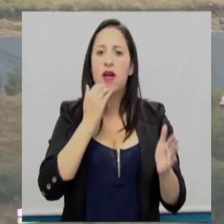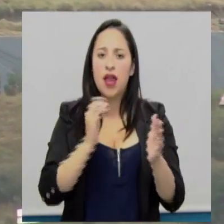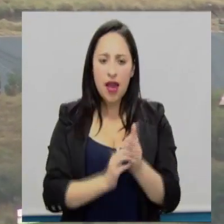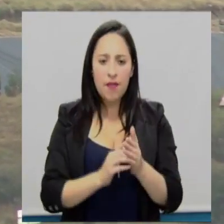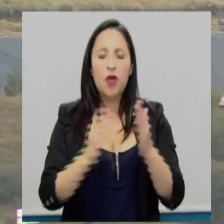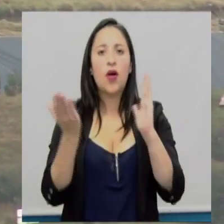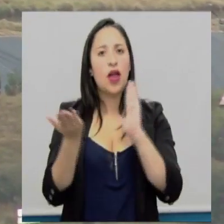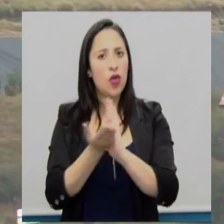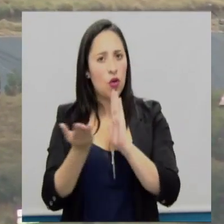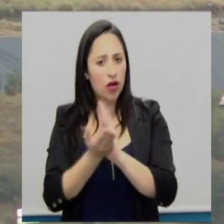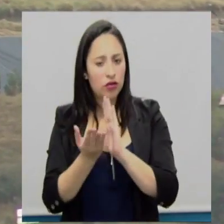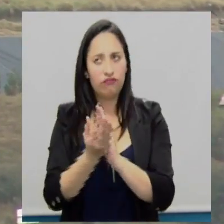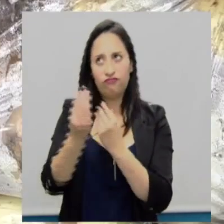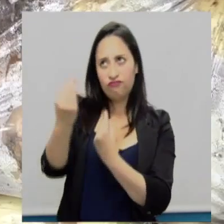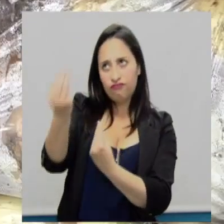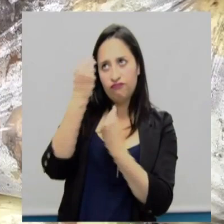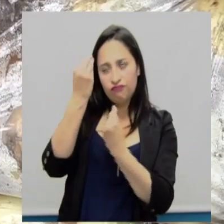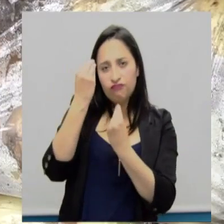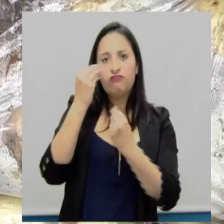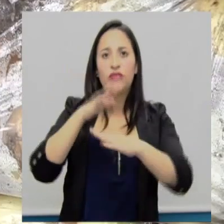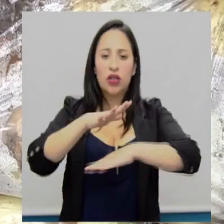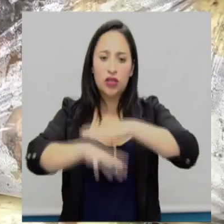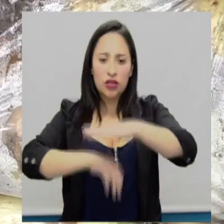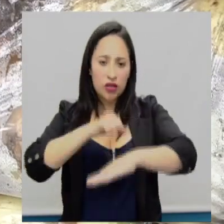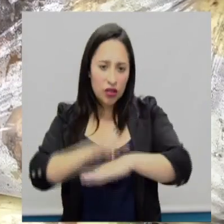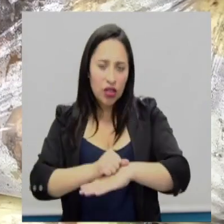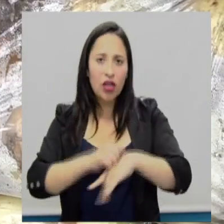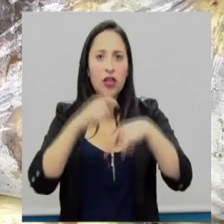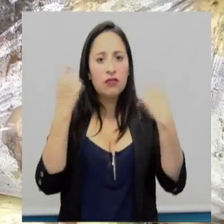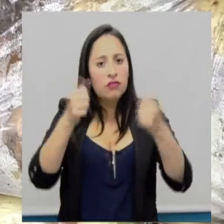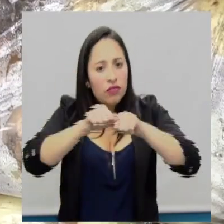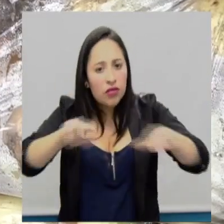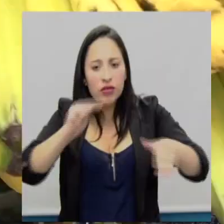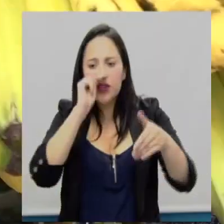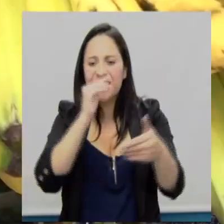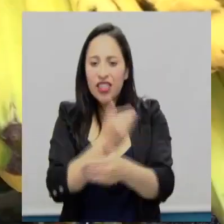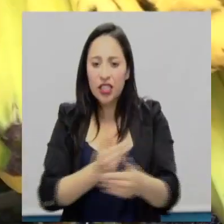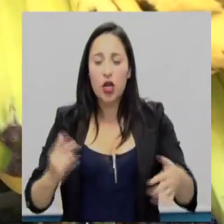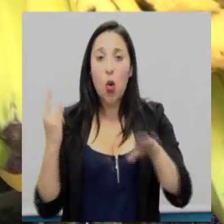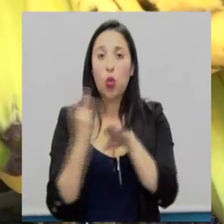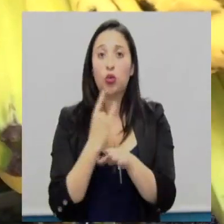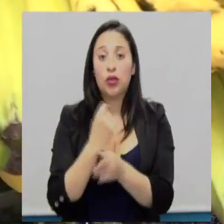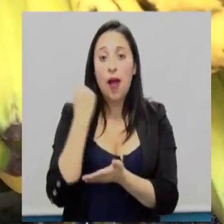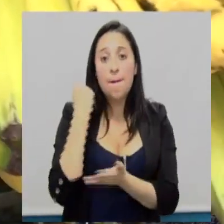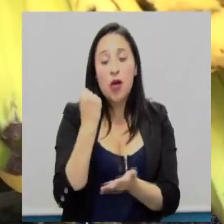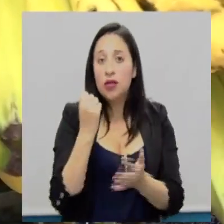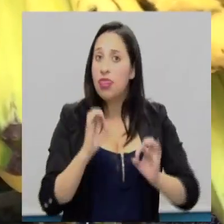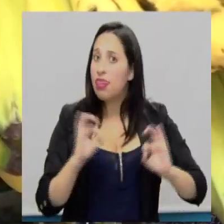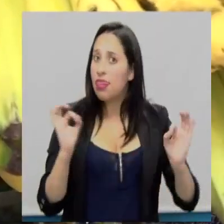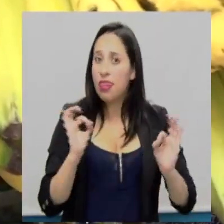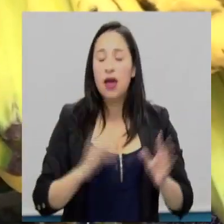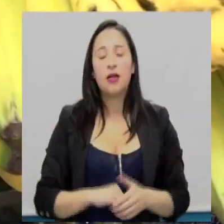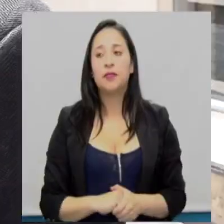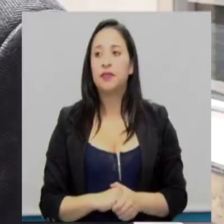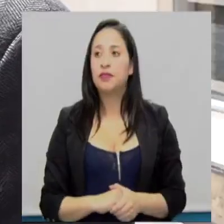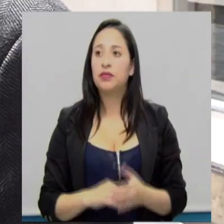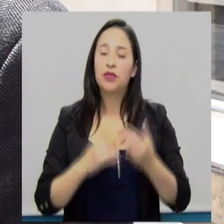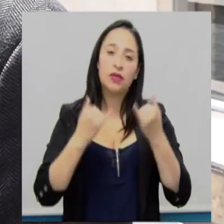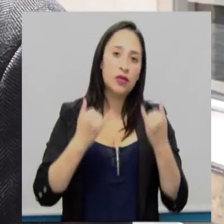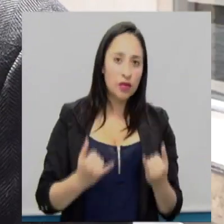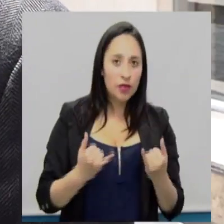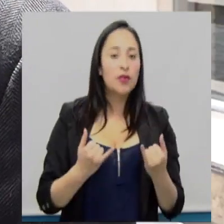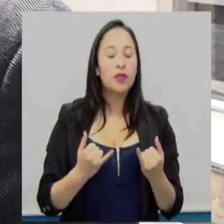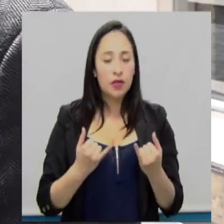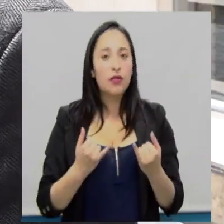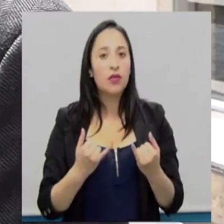como rellenos sanitarios, la educación en reciclaje y campañas para incentivar desde la niñez a no usar bolsas plásticas. La